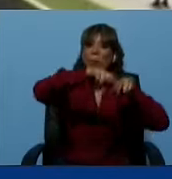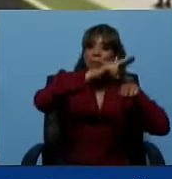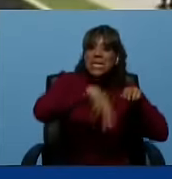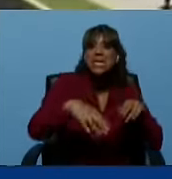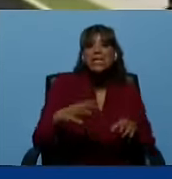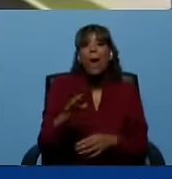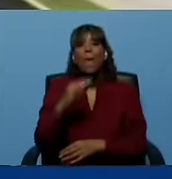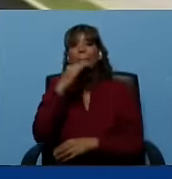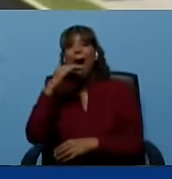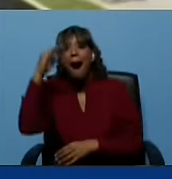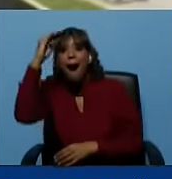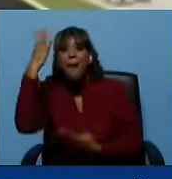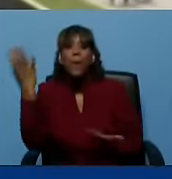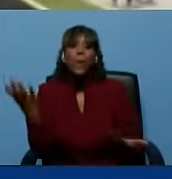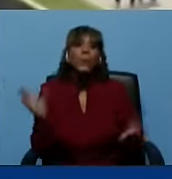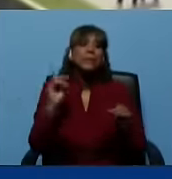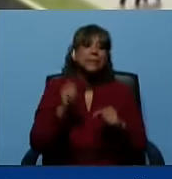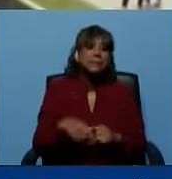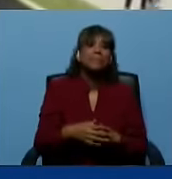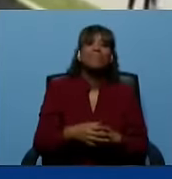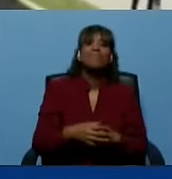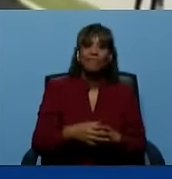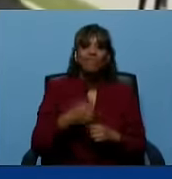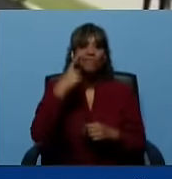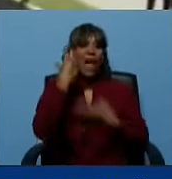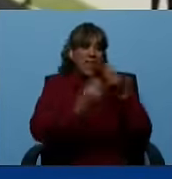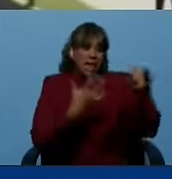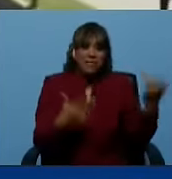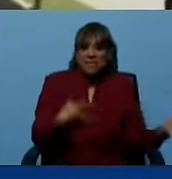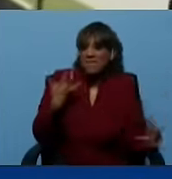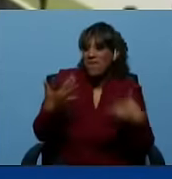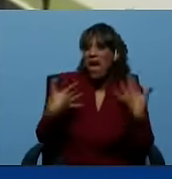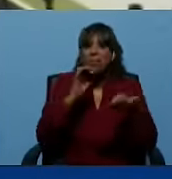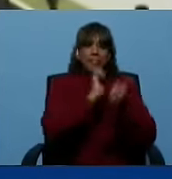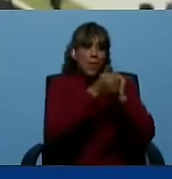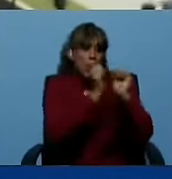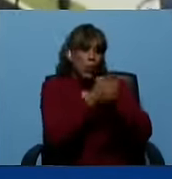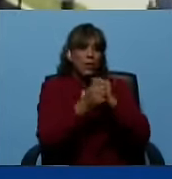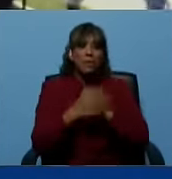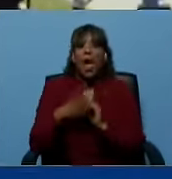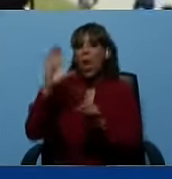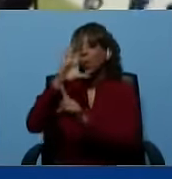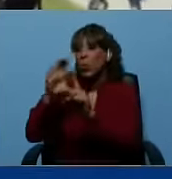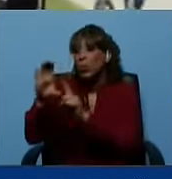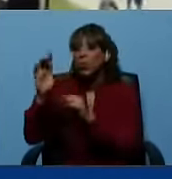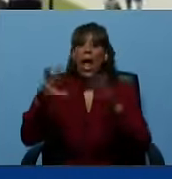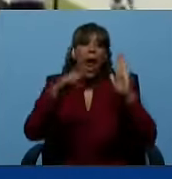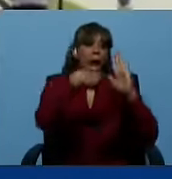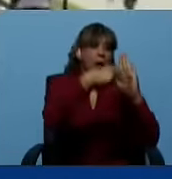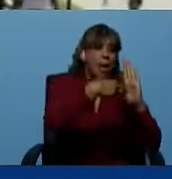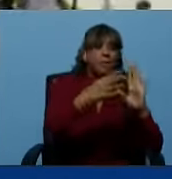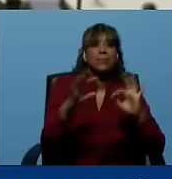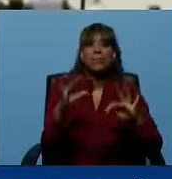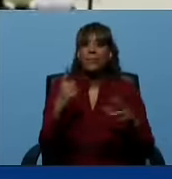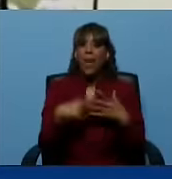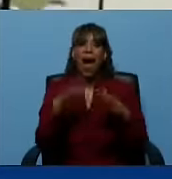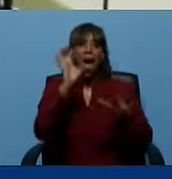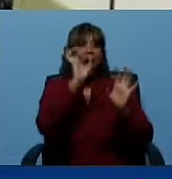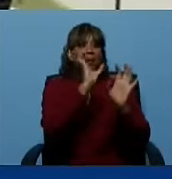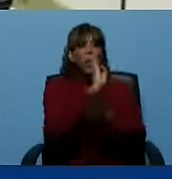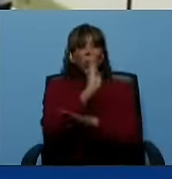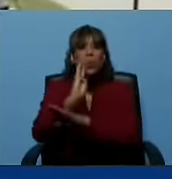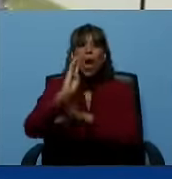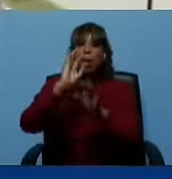nuestros adolescentes y nuestros adultos mayores, para realizar actividades deportivas, culturales, recreativas, ecológicas